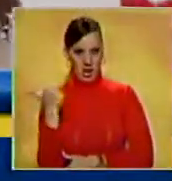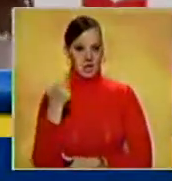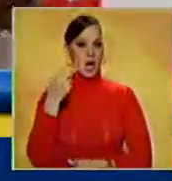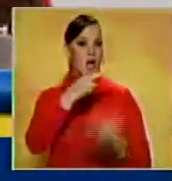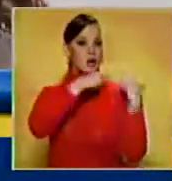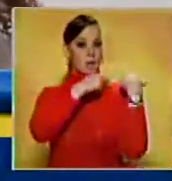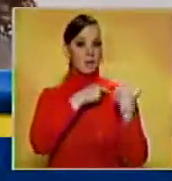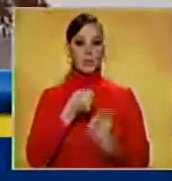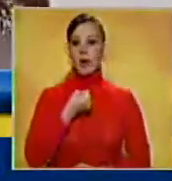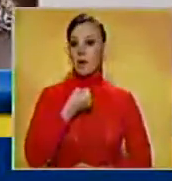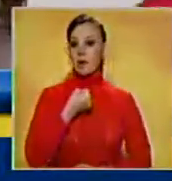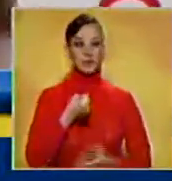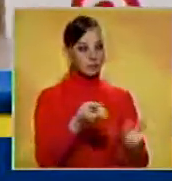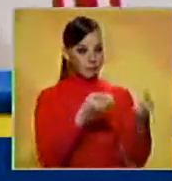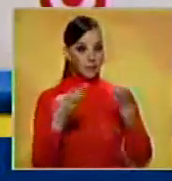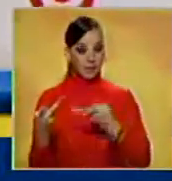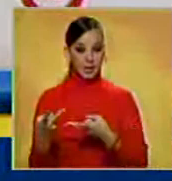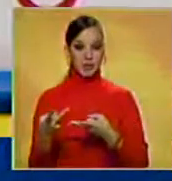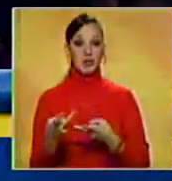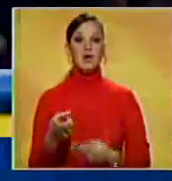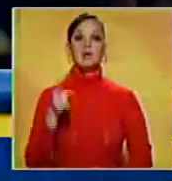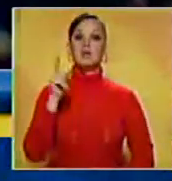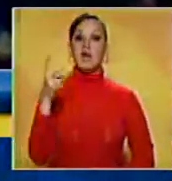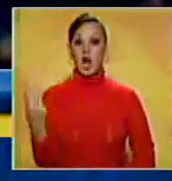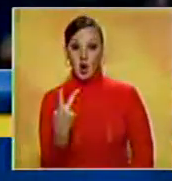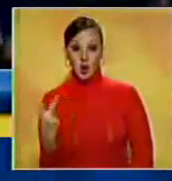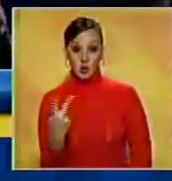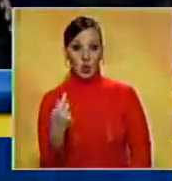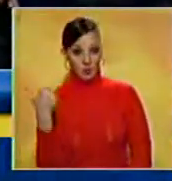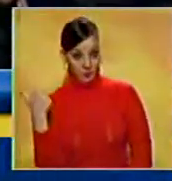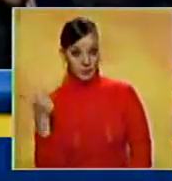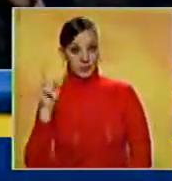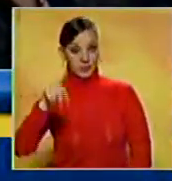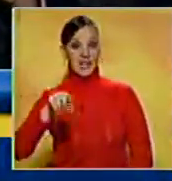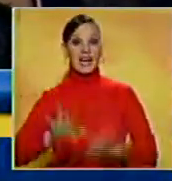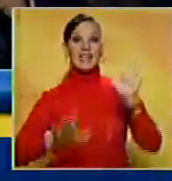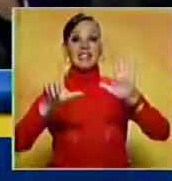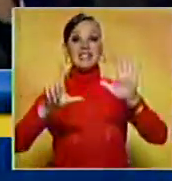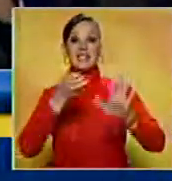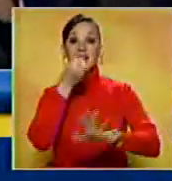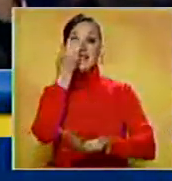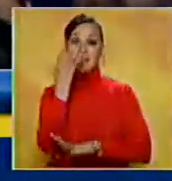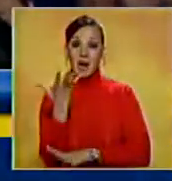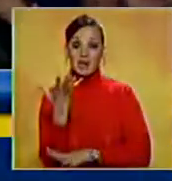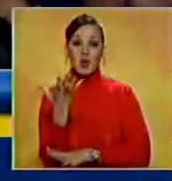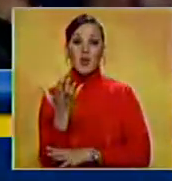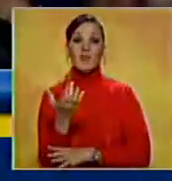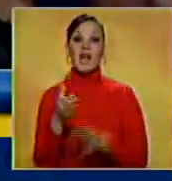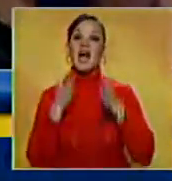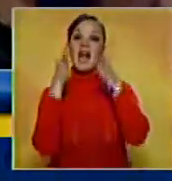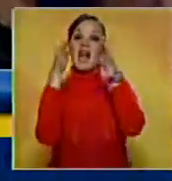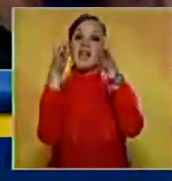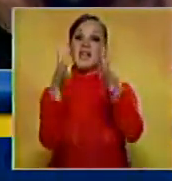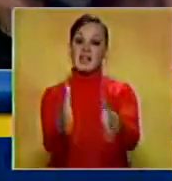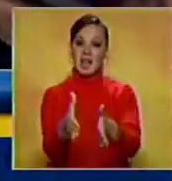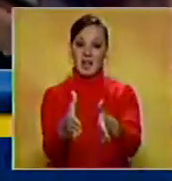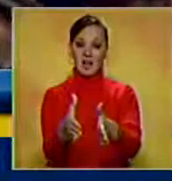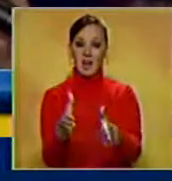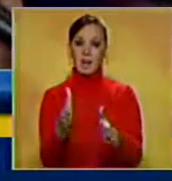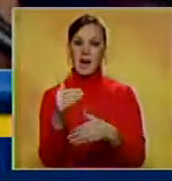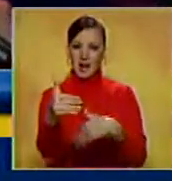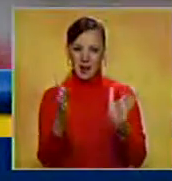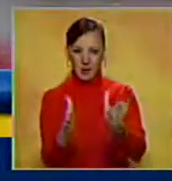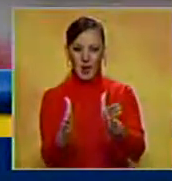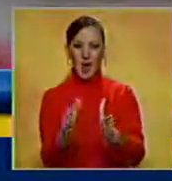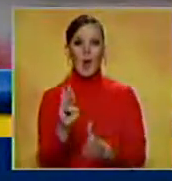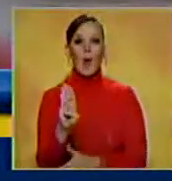Gaby Espino y el cantante mexicano Pedro Fernández conducirán el próximo 17 de mayo la entrega de los premios Billboard de la música